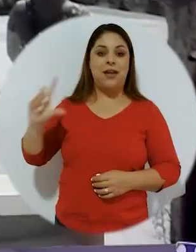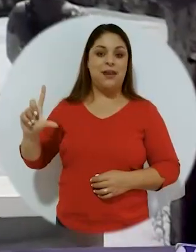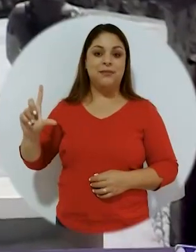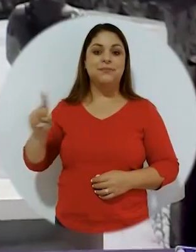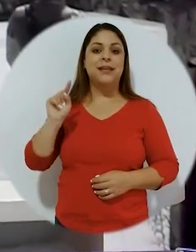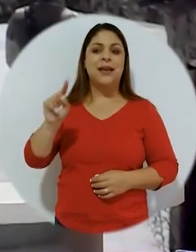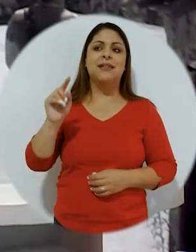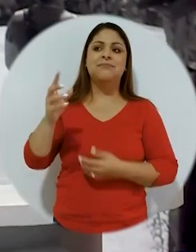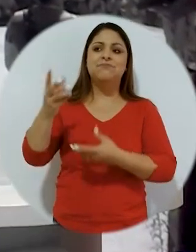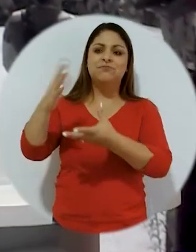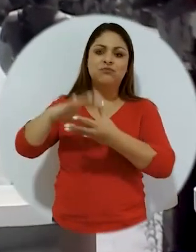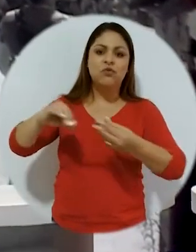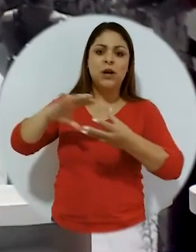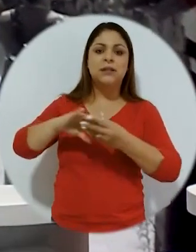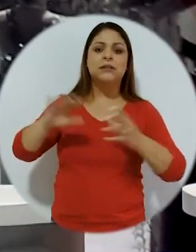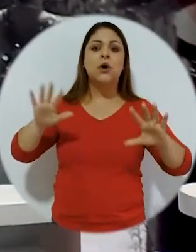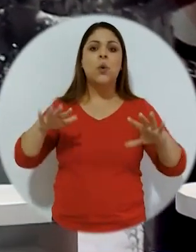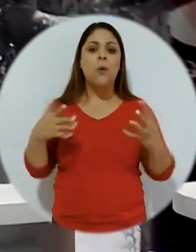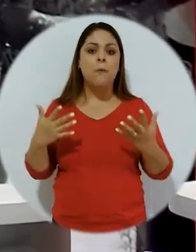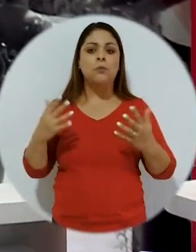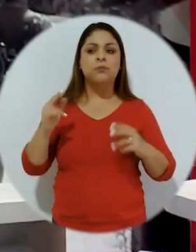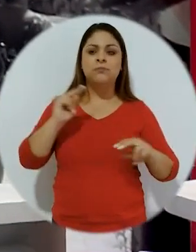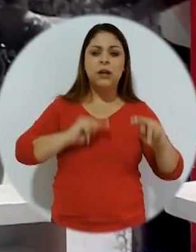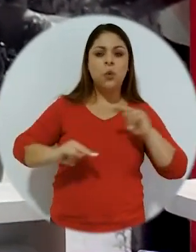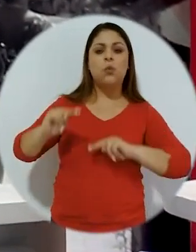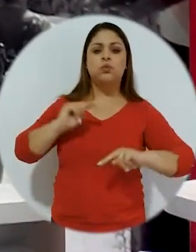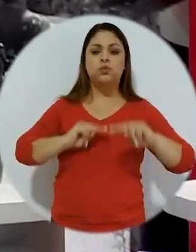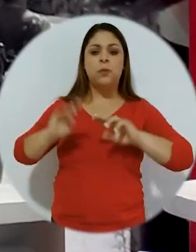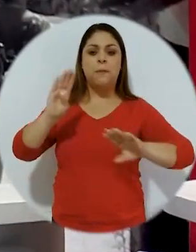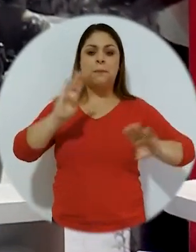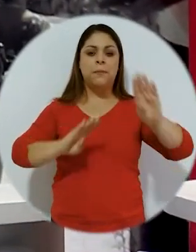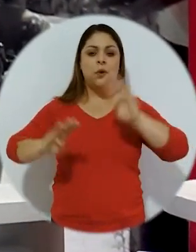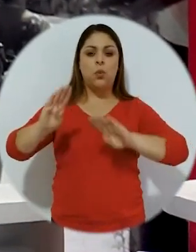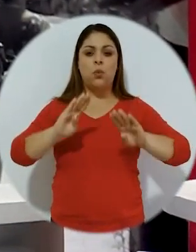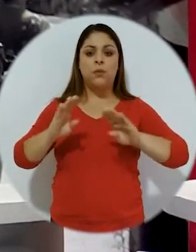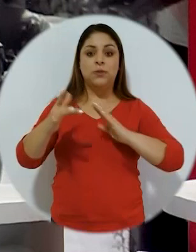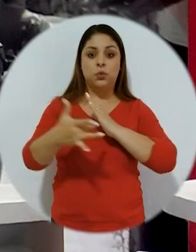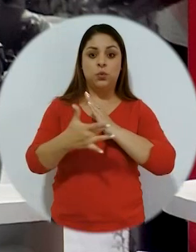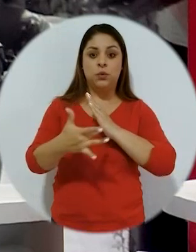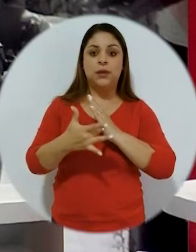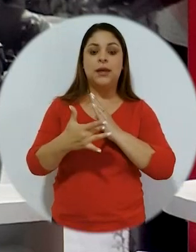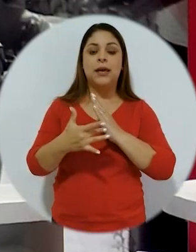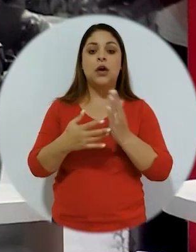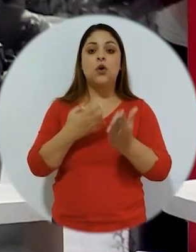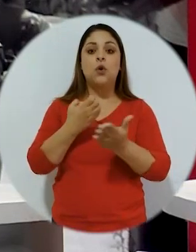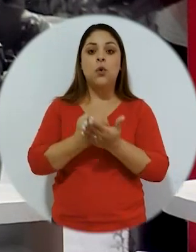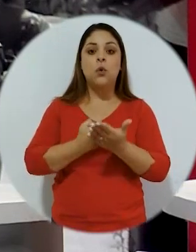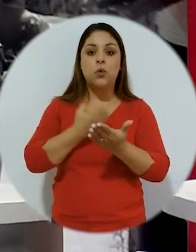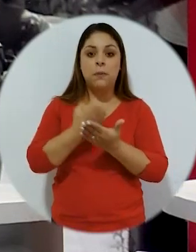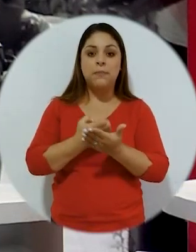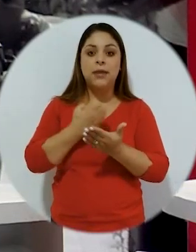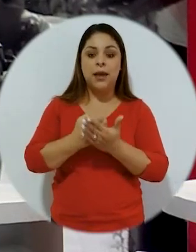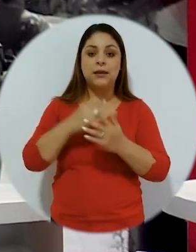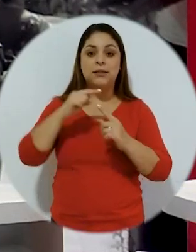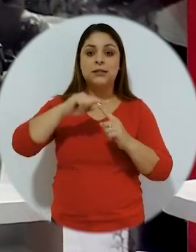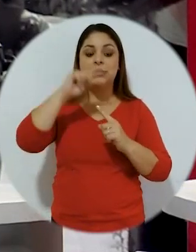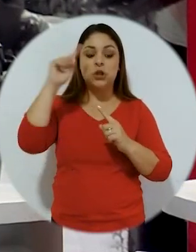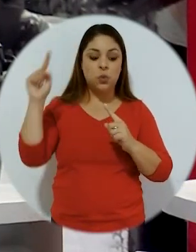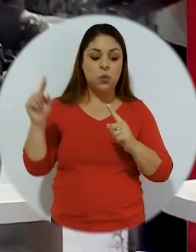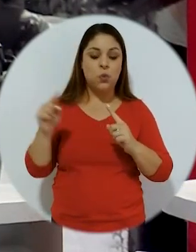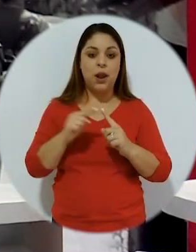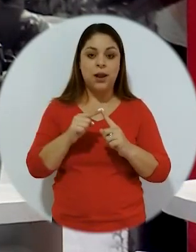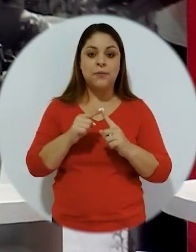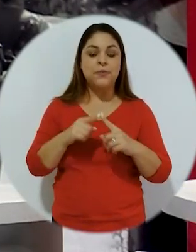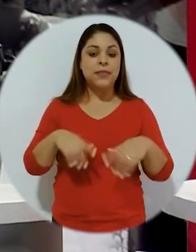desarrollar negocios biotecnológicos y crear economía circular ha favorecido que una empresa como Cope